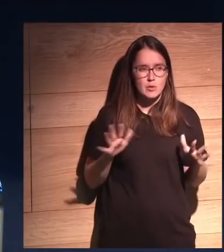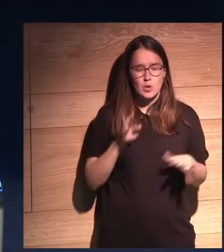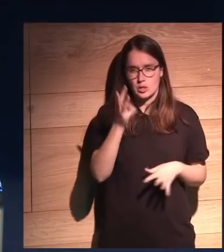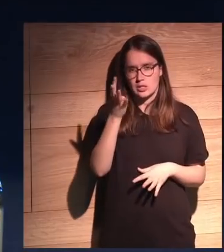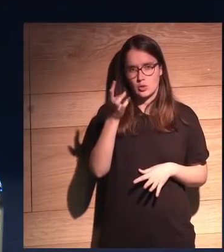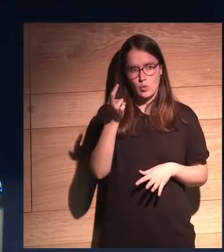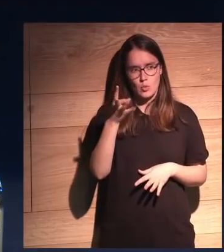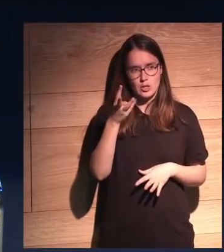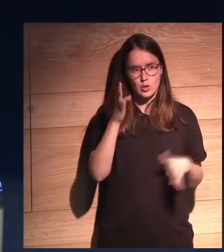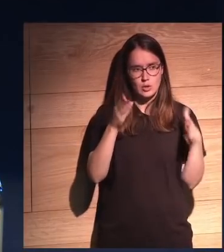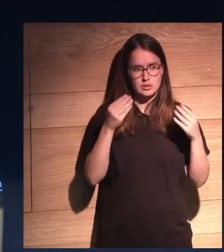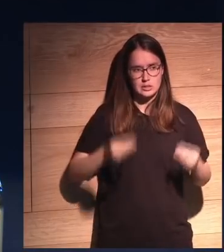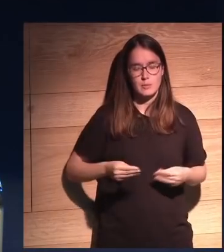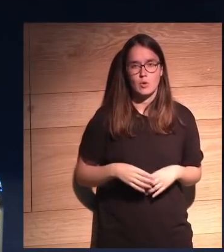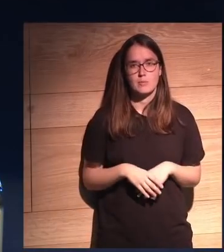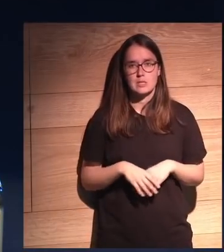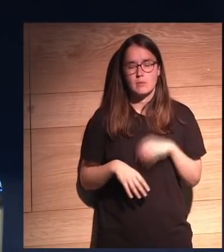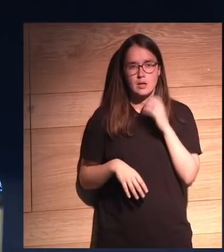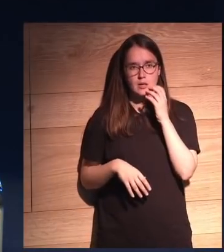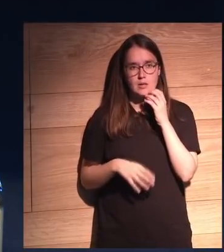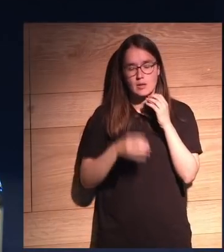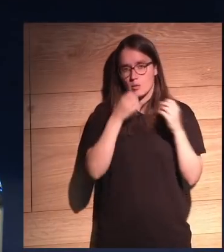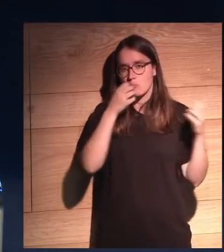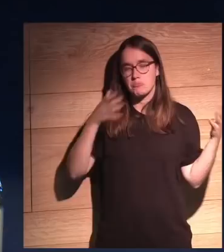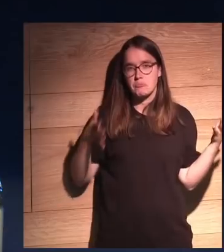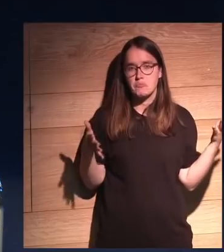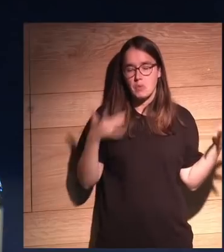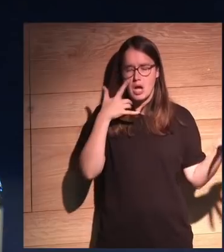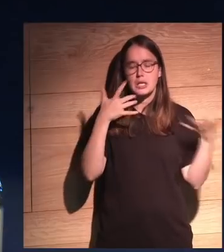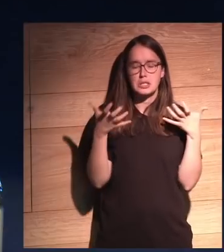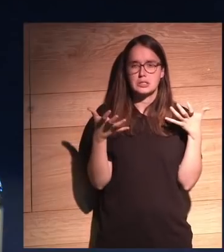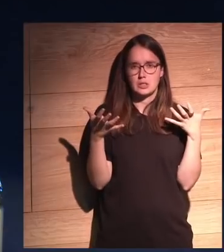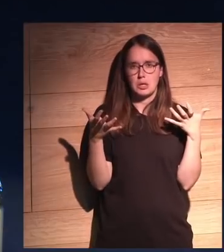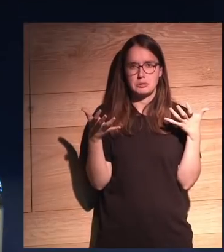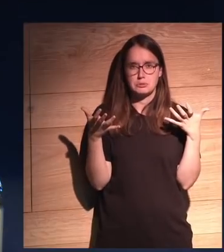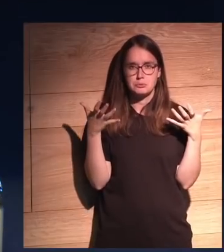o 4 en ese momento que, bueno, que fueron artistas